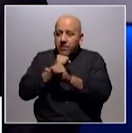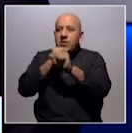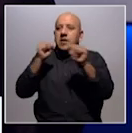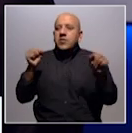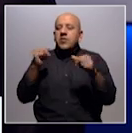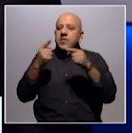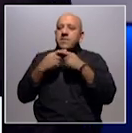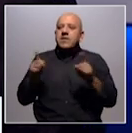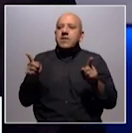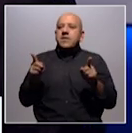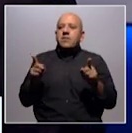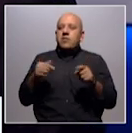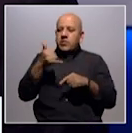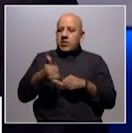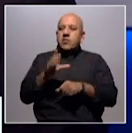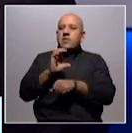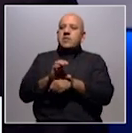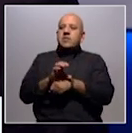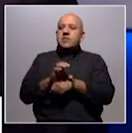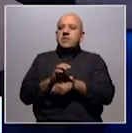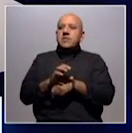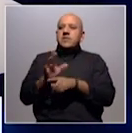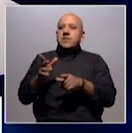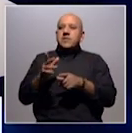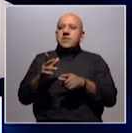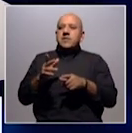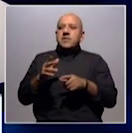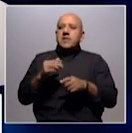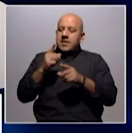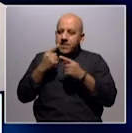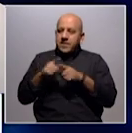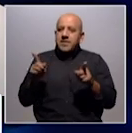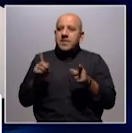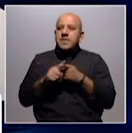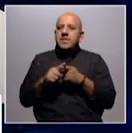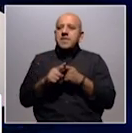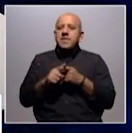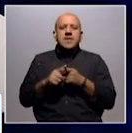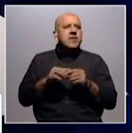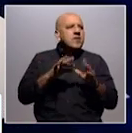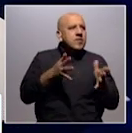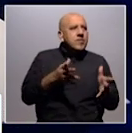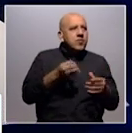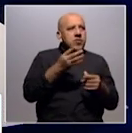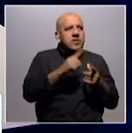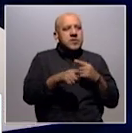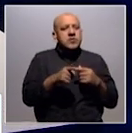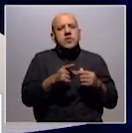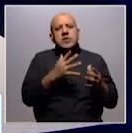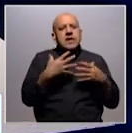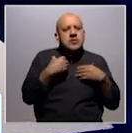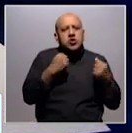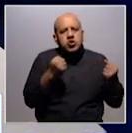el día que tengo clase la panza suena de una u otra forma pero eso tiene que asociarlo a ansiedad a no vendida